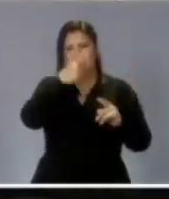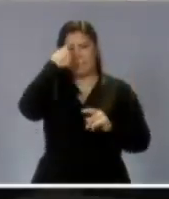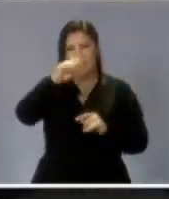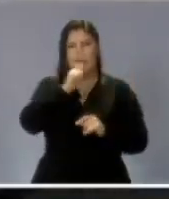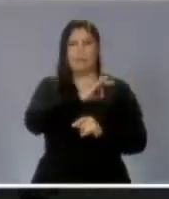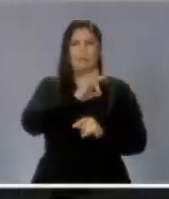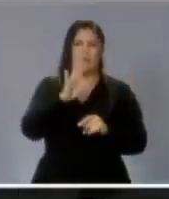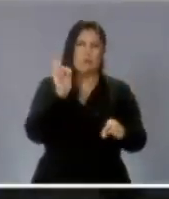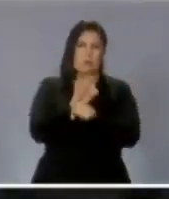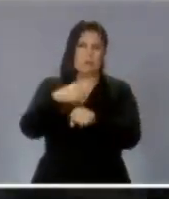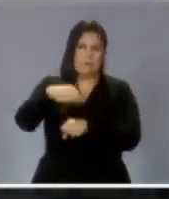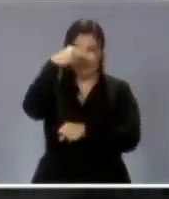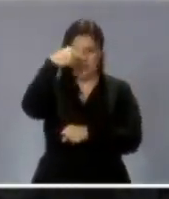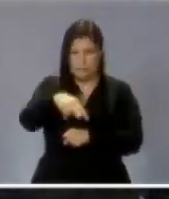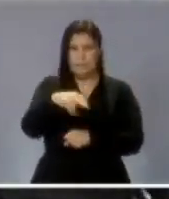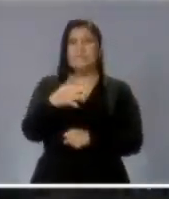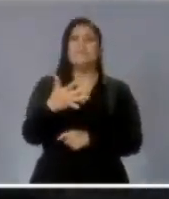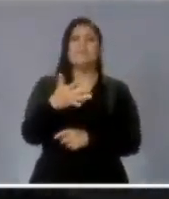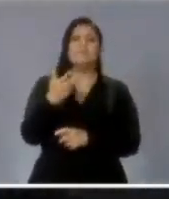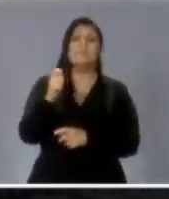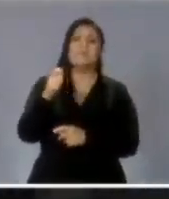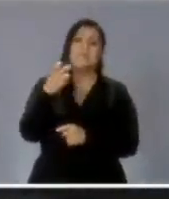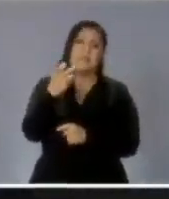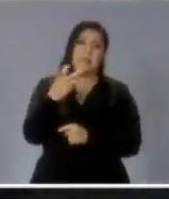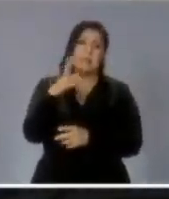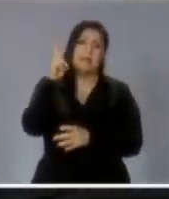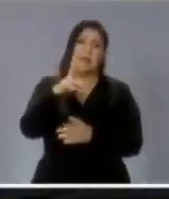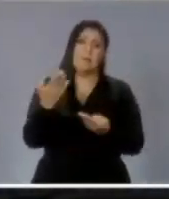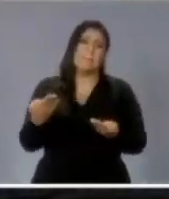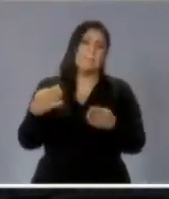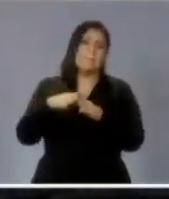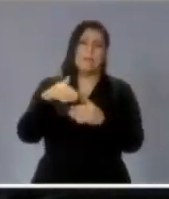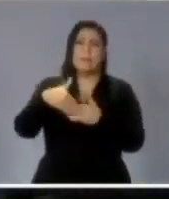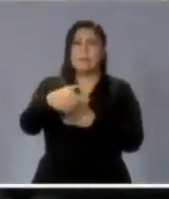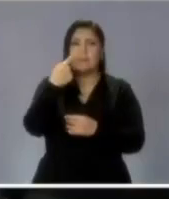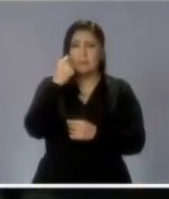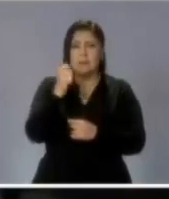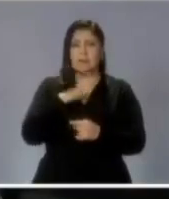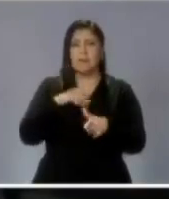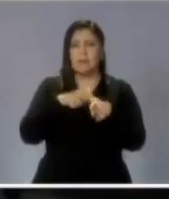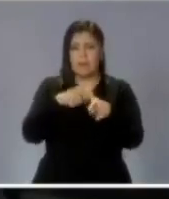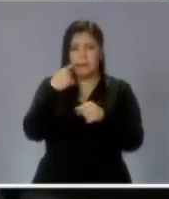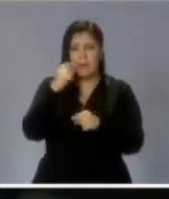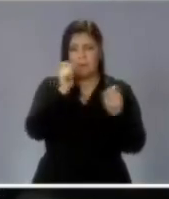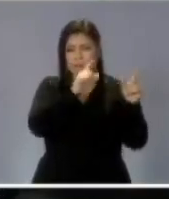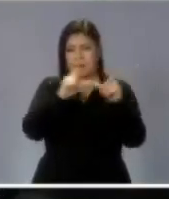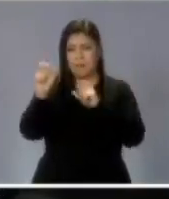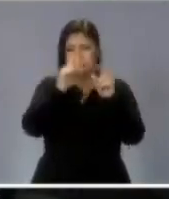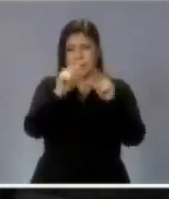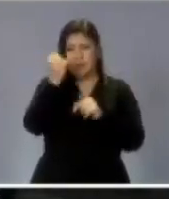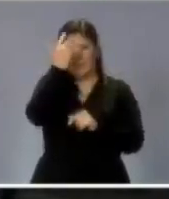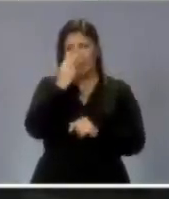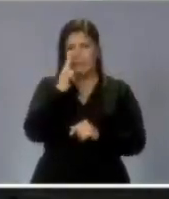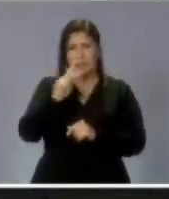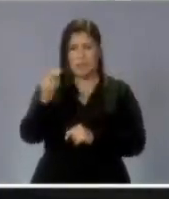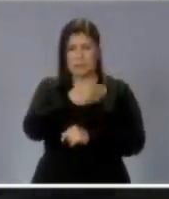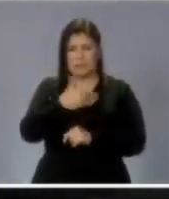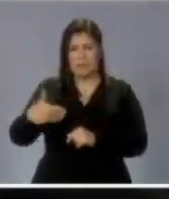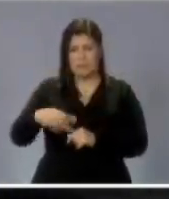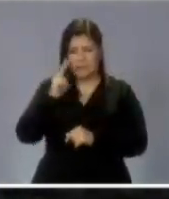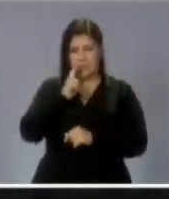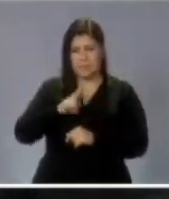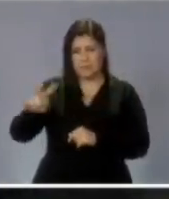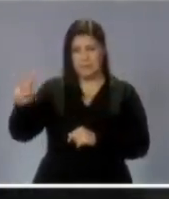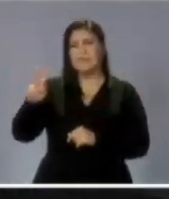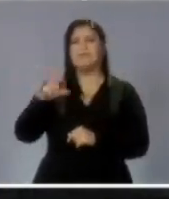inicio importante que hoy marca el cierre mientras continuamos viendo estas imágenes del presidente de la república